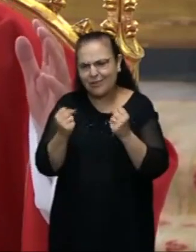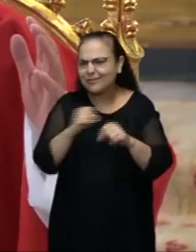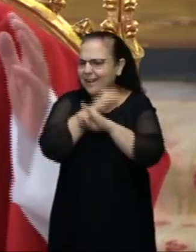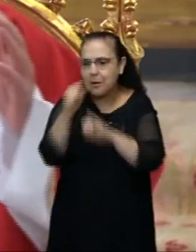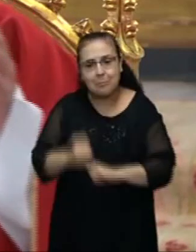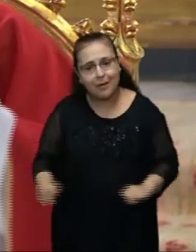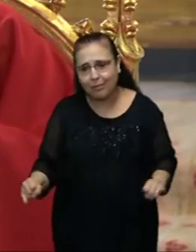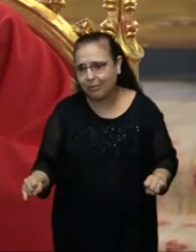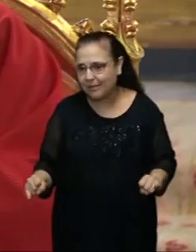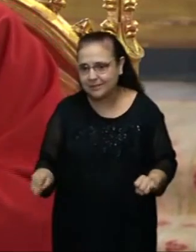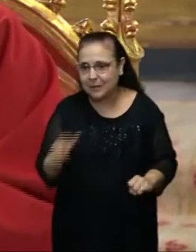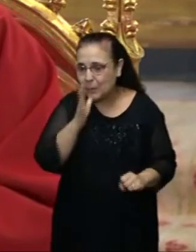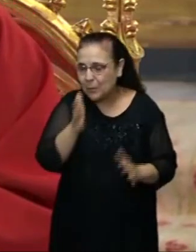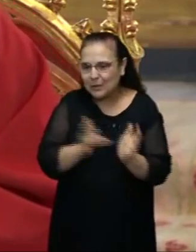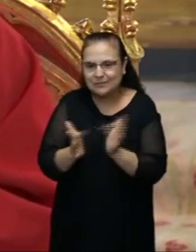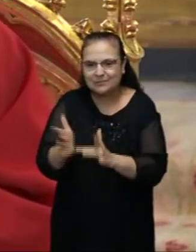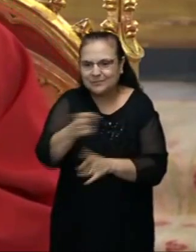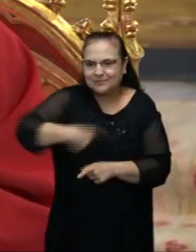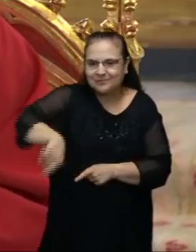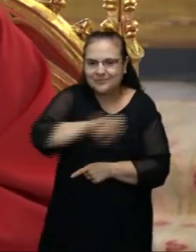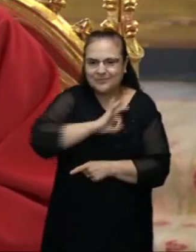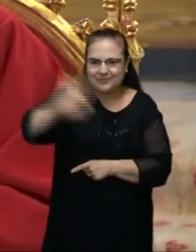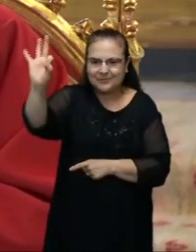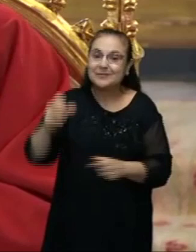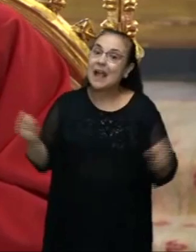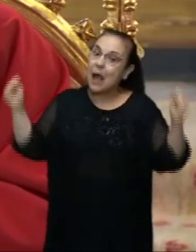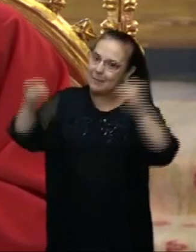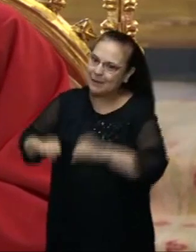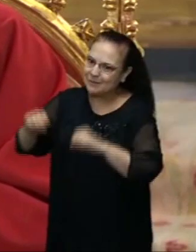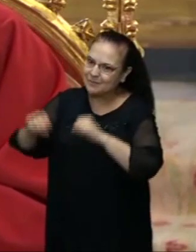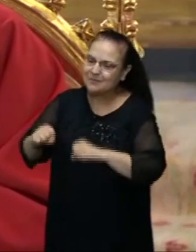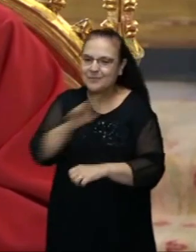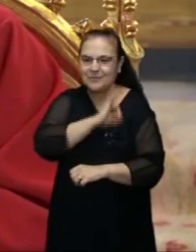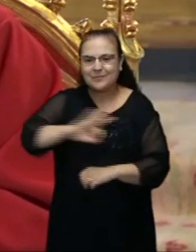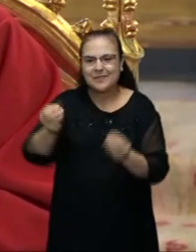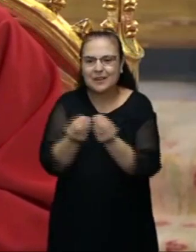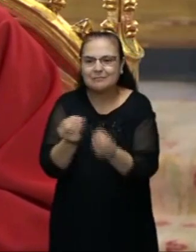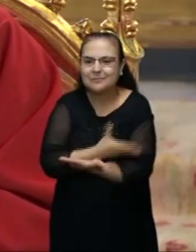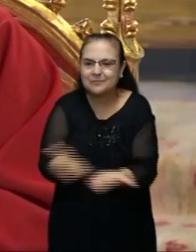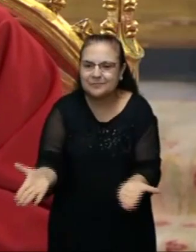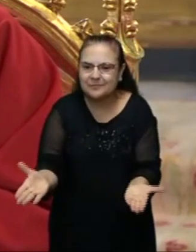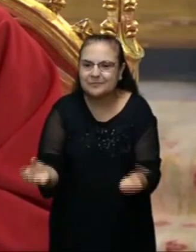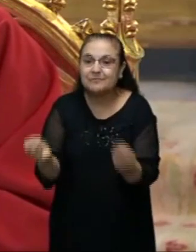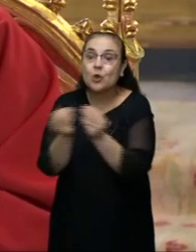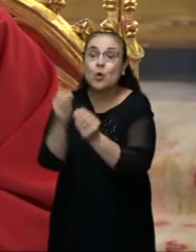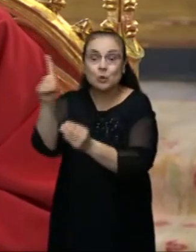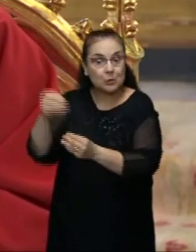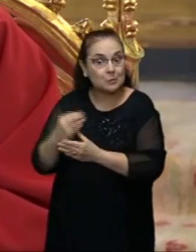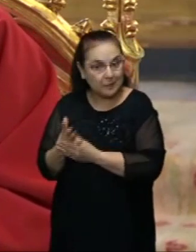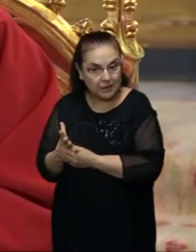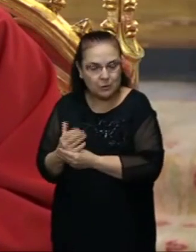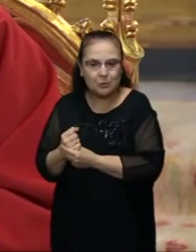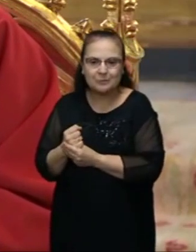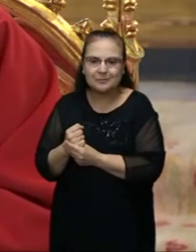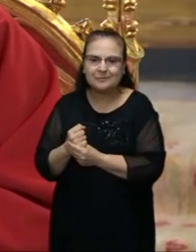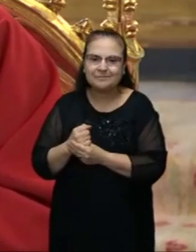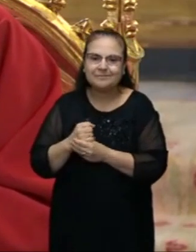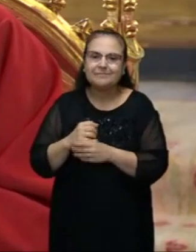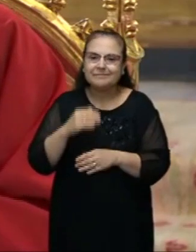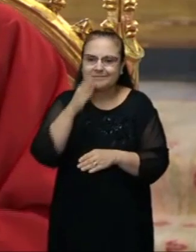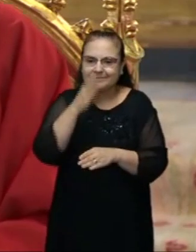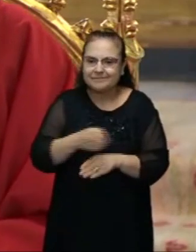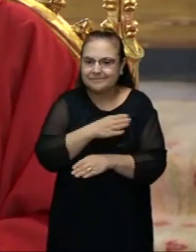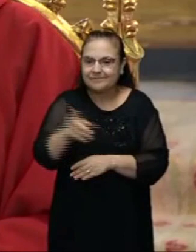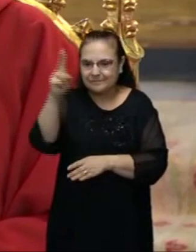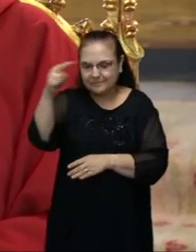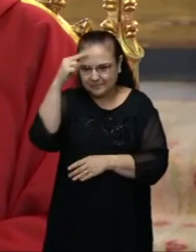paz. Por Jesucristo nuestro Señor, el Señor esté con vosotros, y la bendición